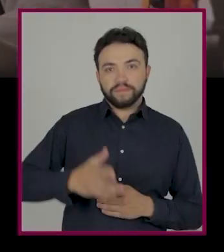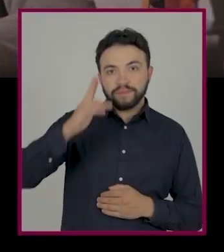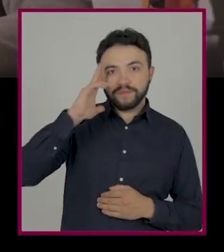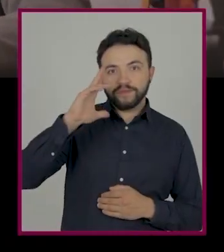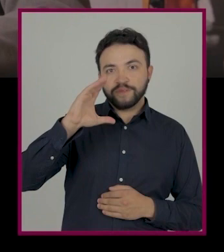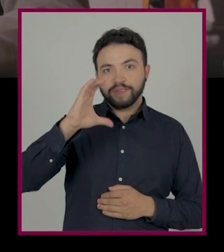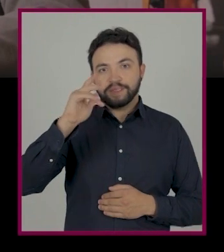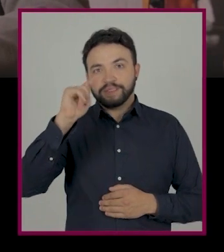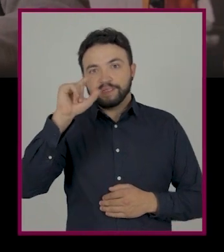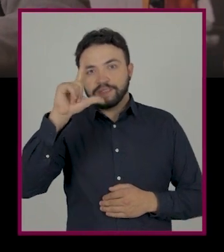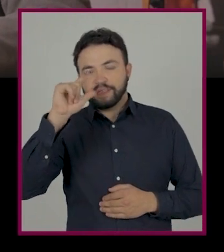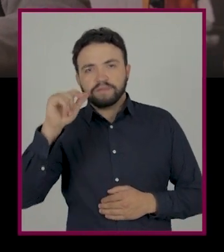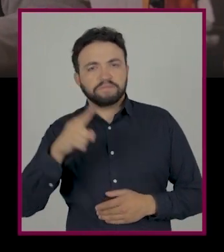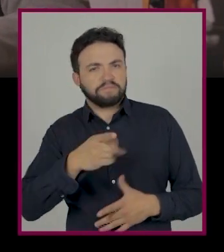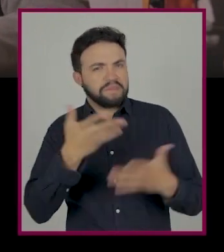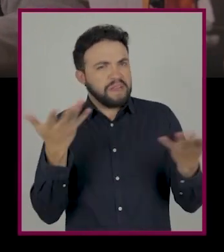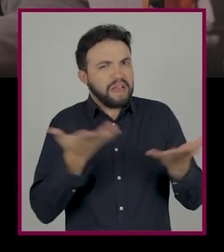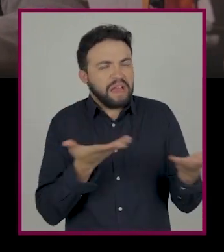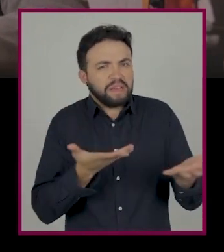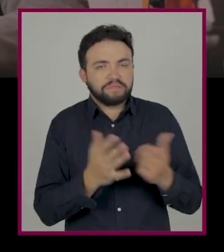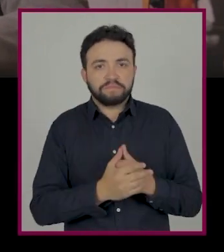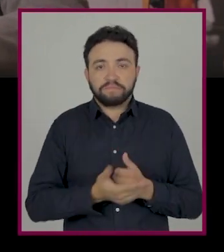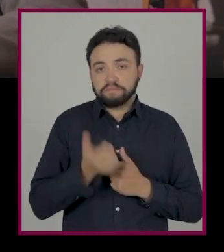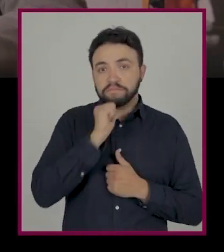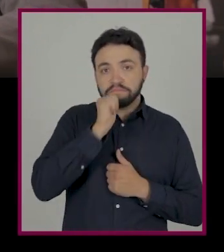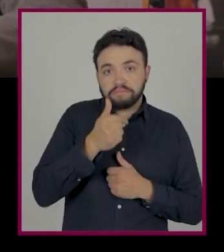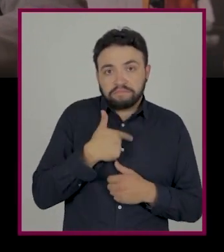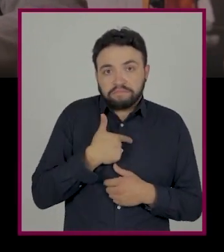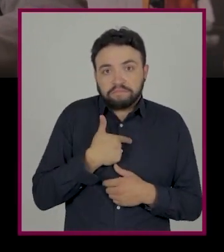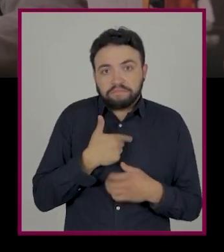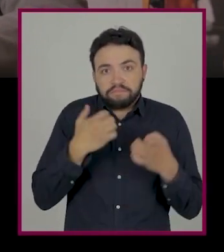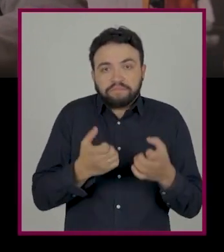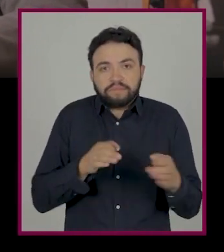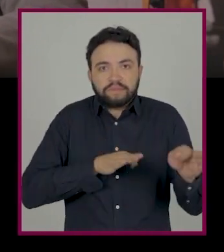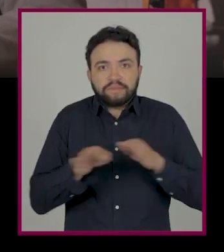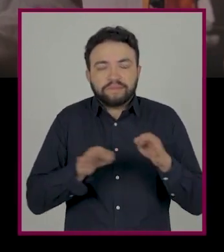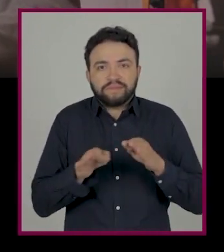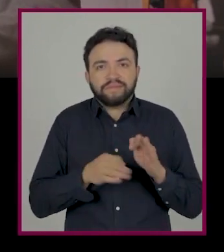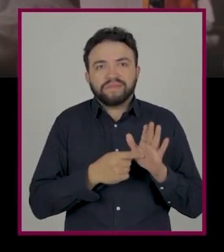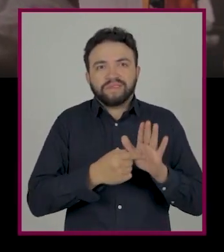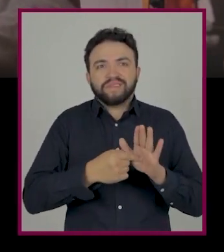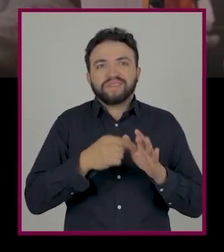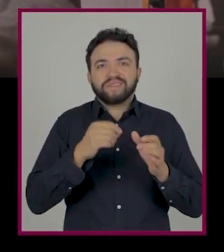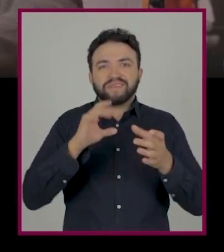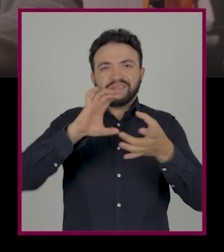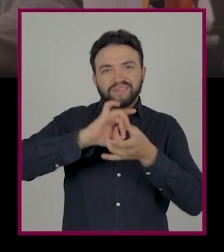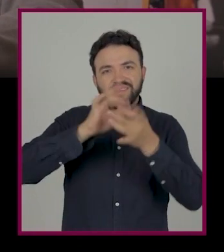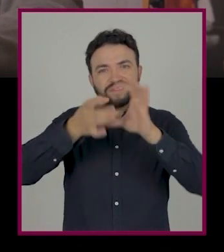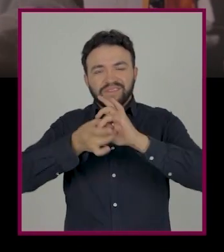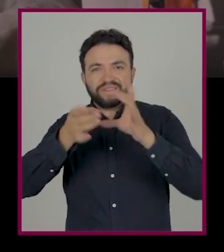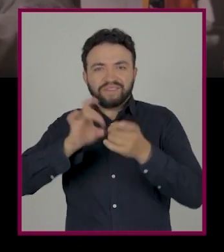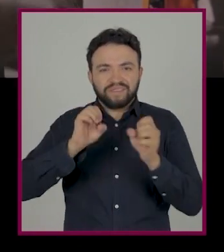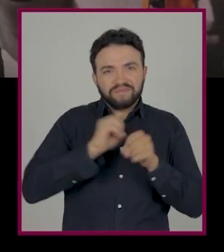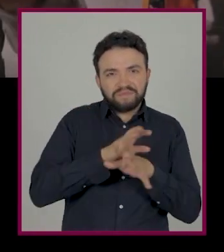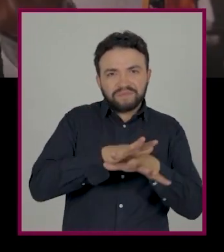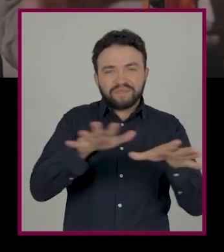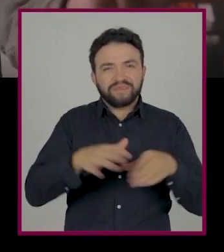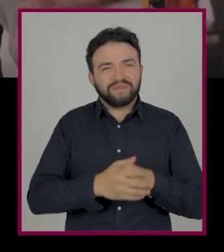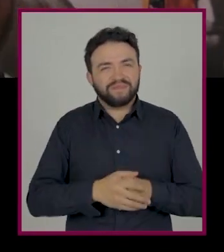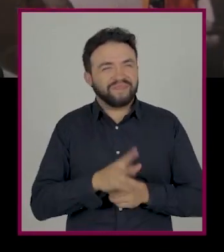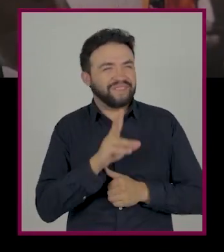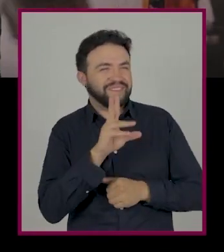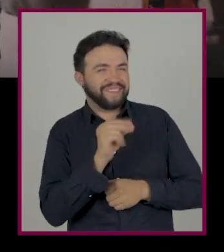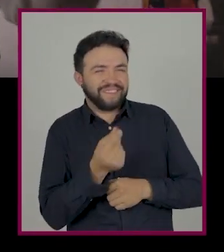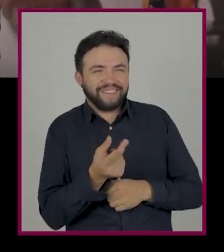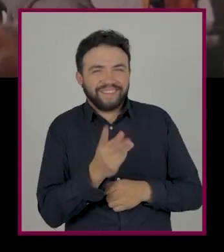Hola, Citlali. ¿Qué haces? Nada, estoy trabajando en hacer cadenas de secuencia. ¿Cadena de qué? No, Citla,